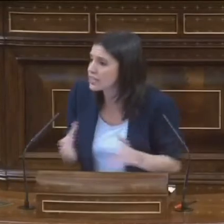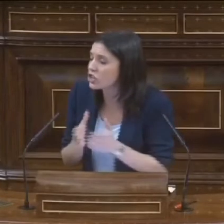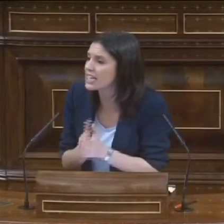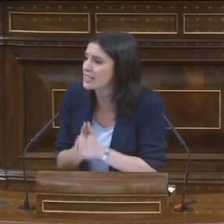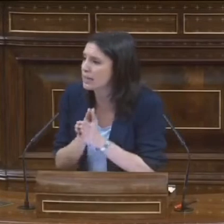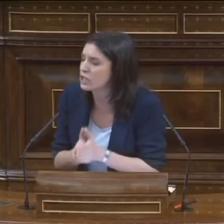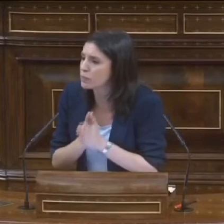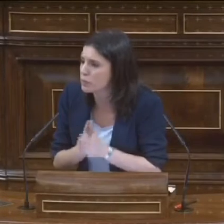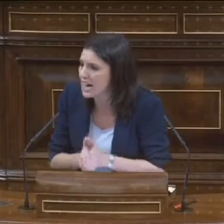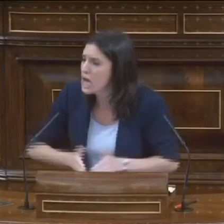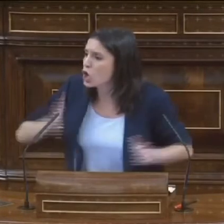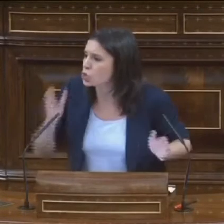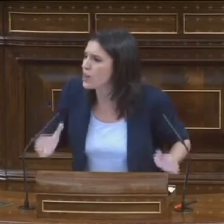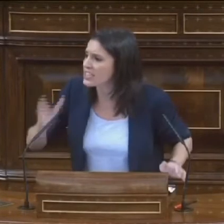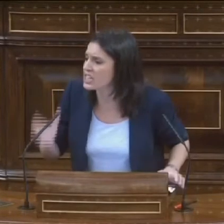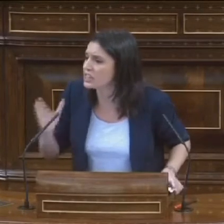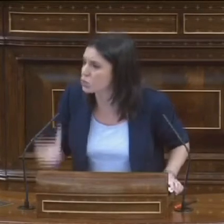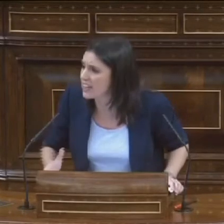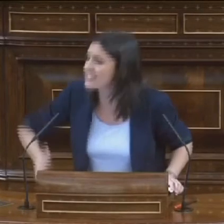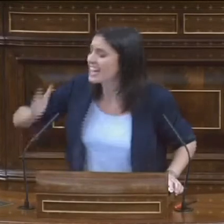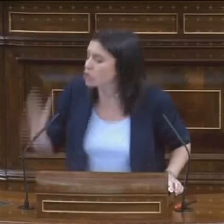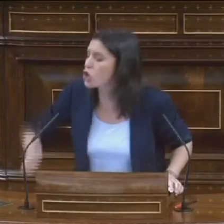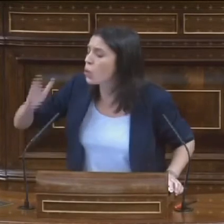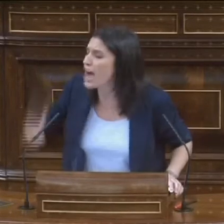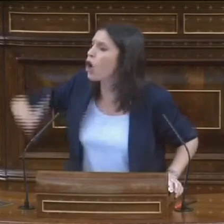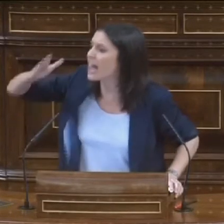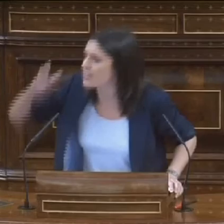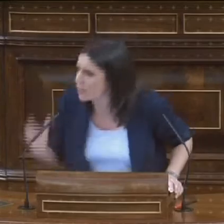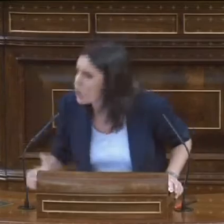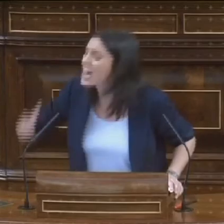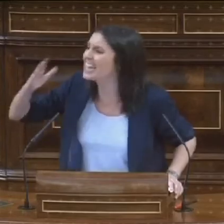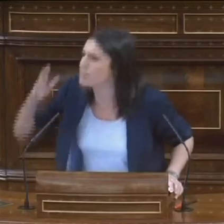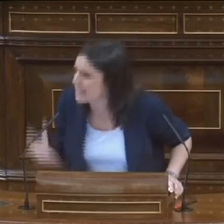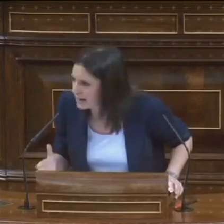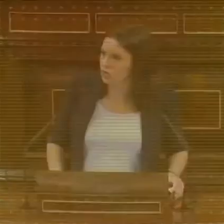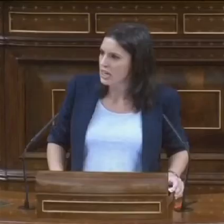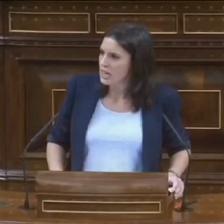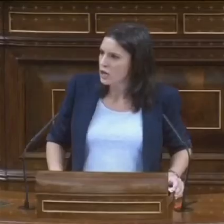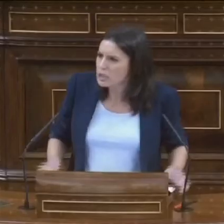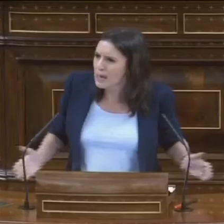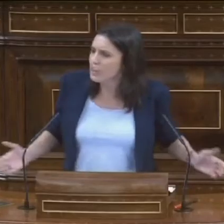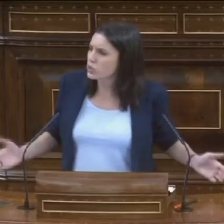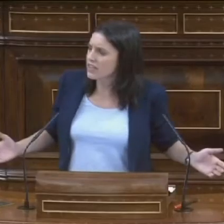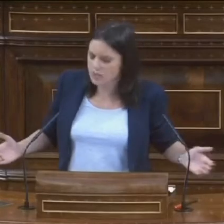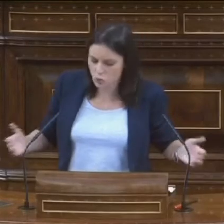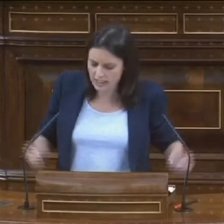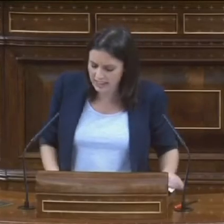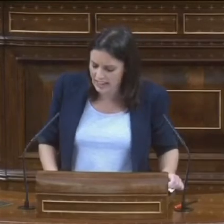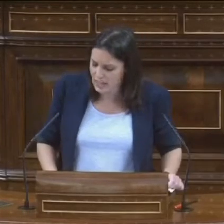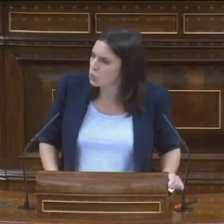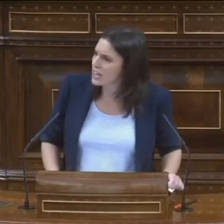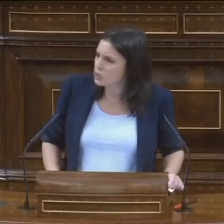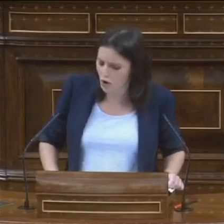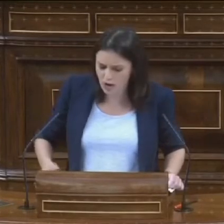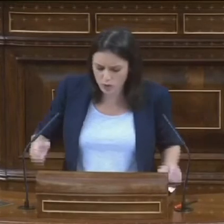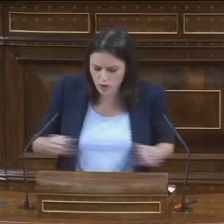Hoy, señorías del Partido Popular, los jueces dicen de ustedes que son una organización criminal. ¿No les parece a ustedes insultante